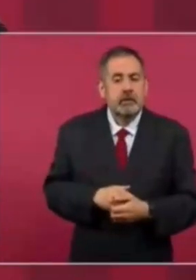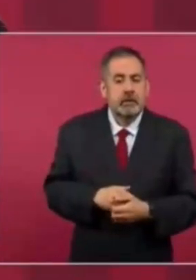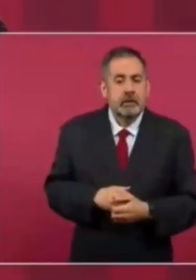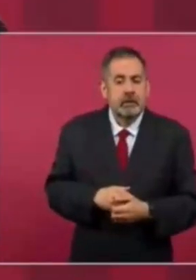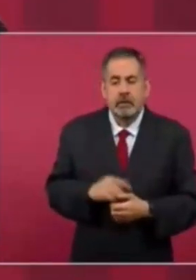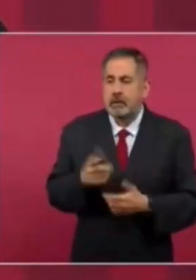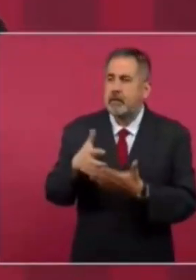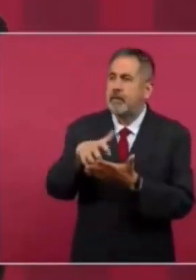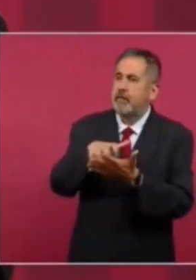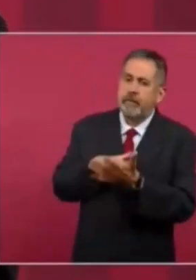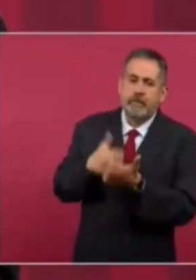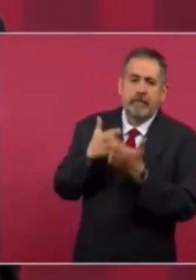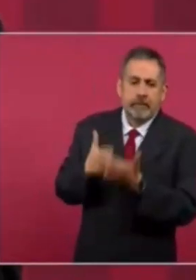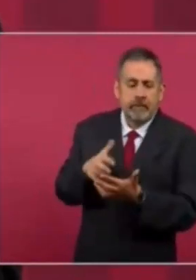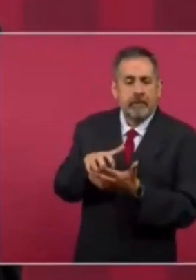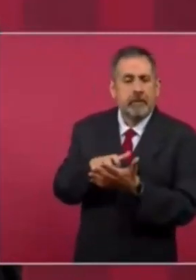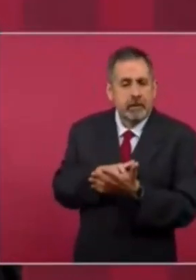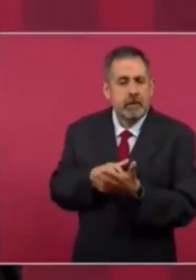vamos a ahorrar.